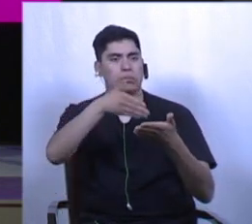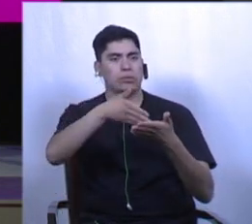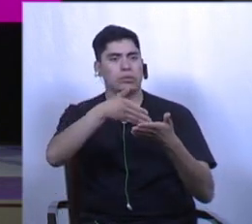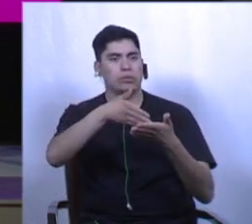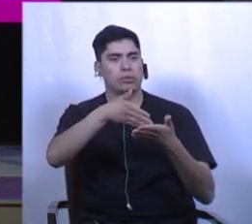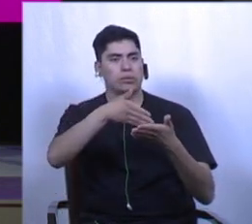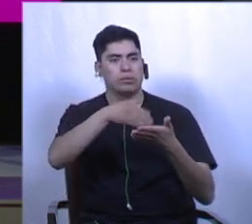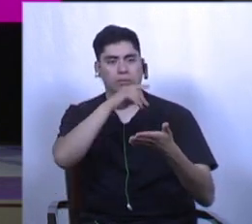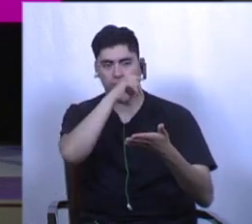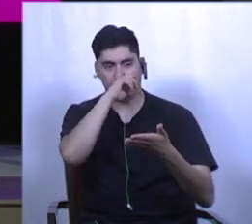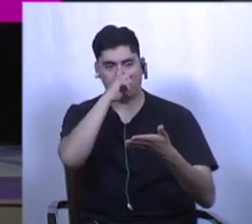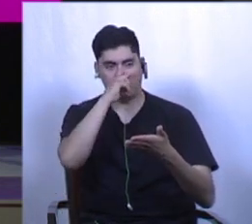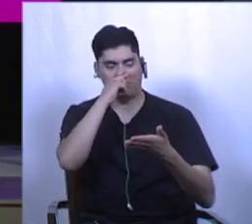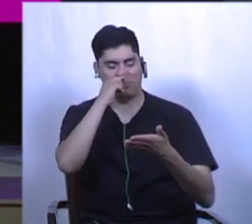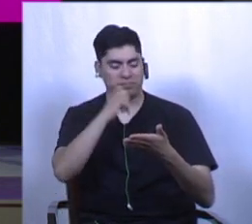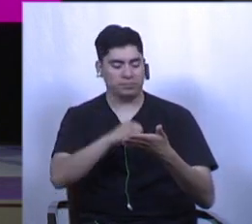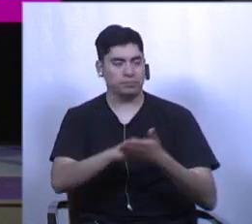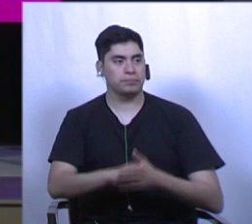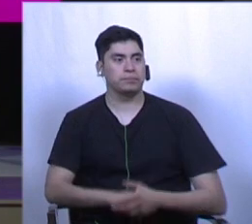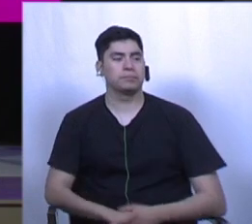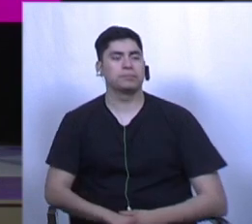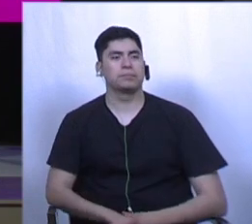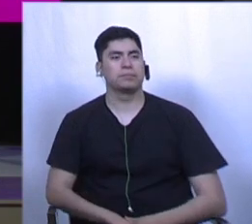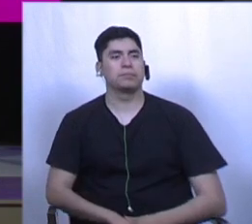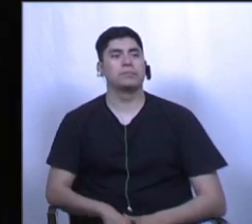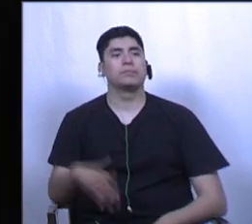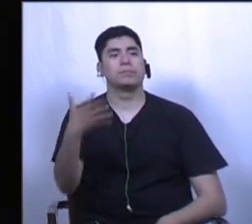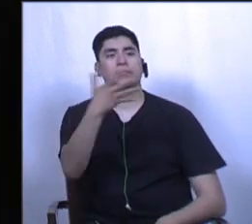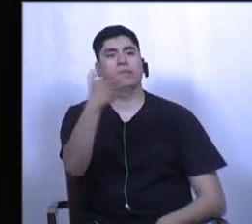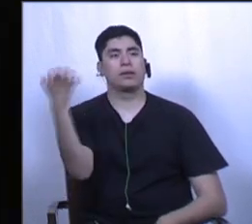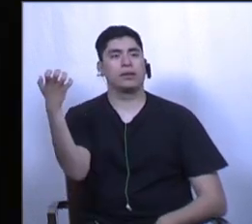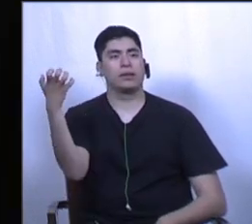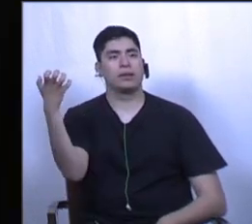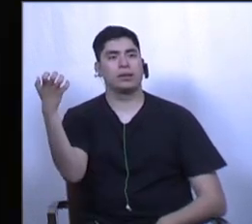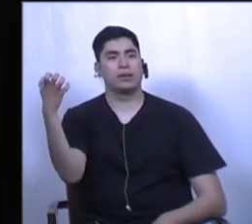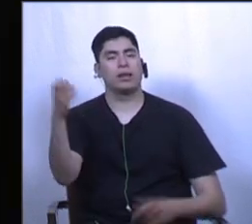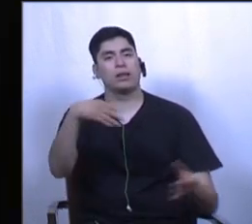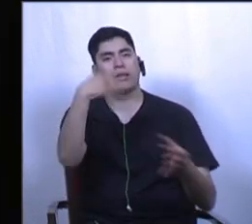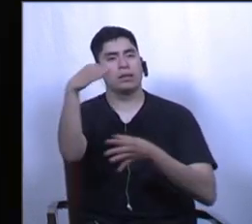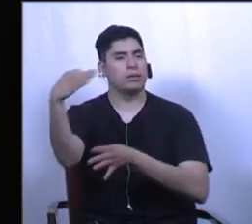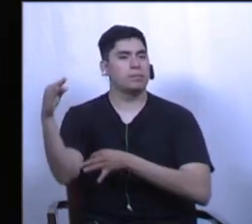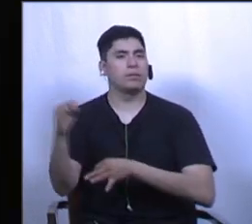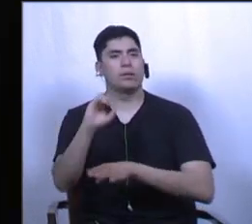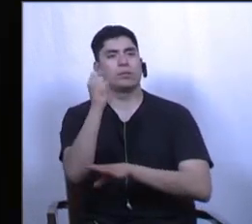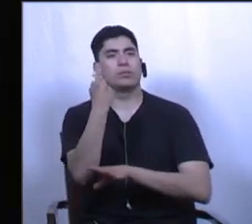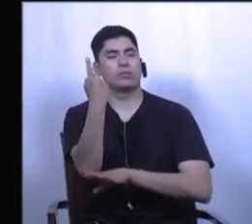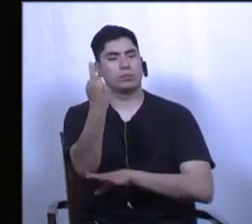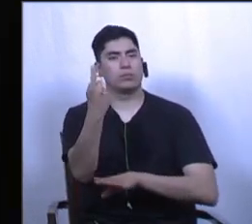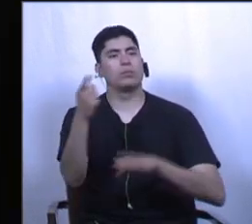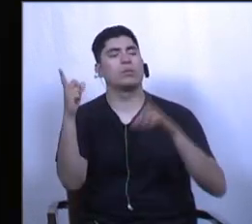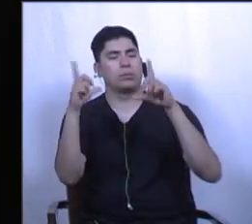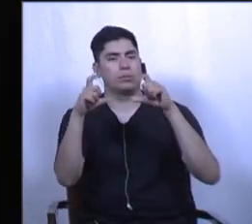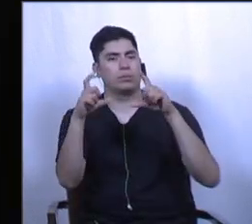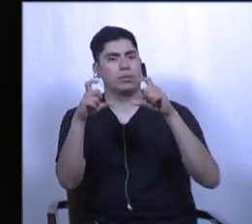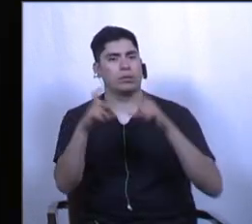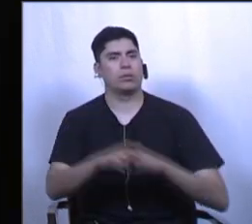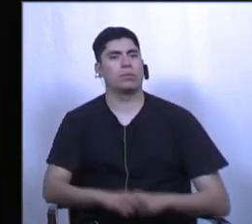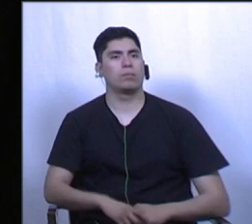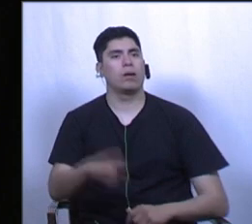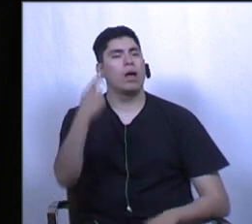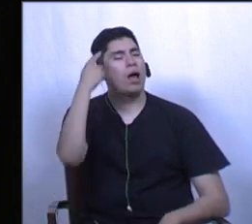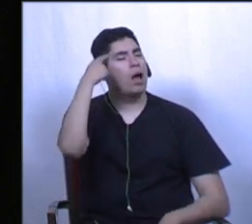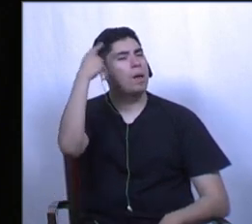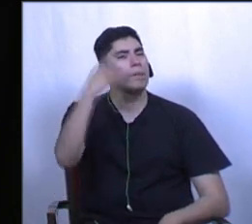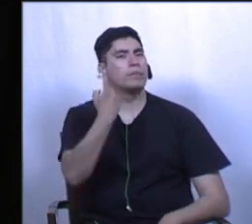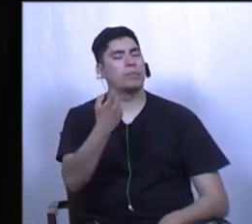habla en 500 páginas con solamente una imagen. Él pensó que